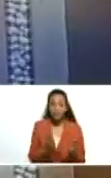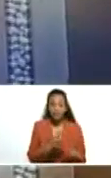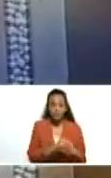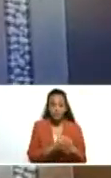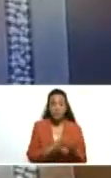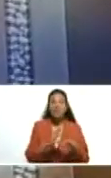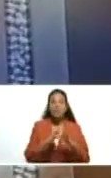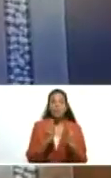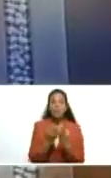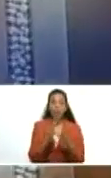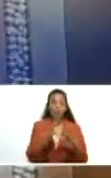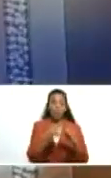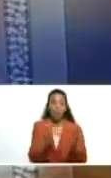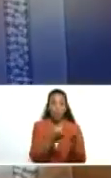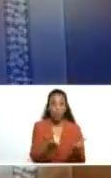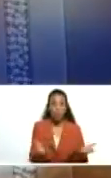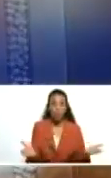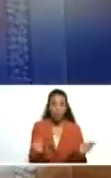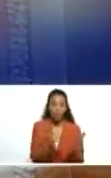familiares,